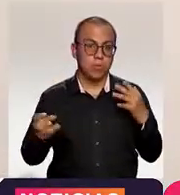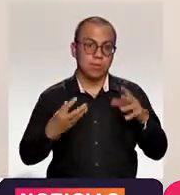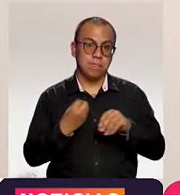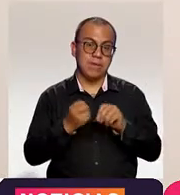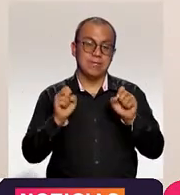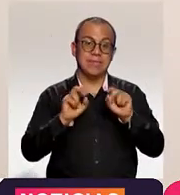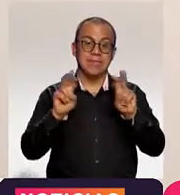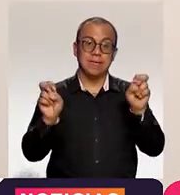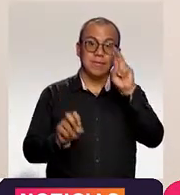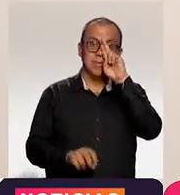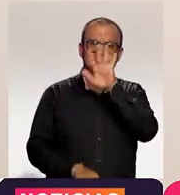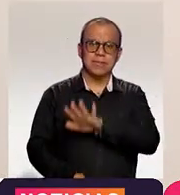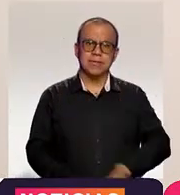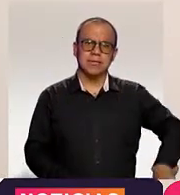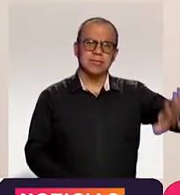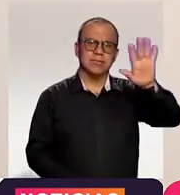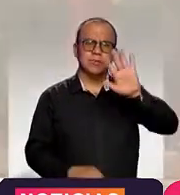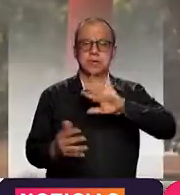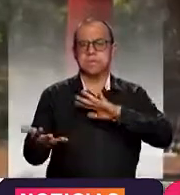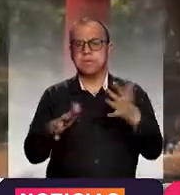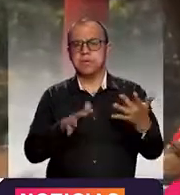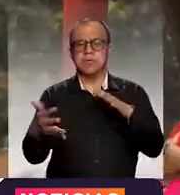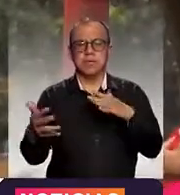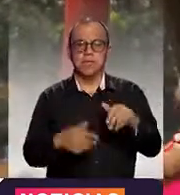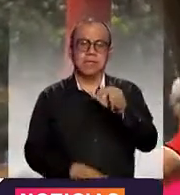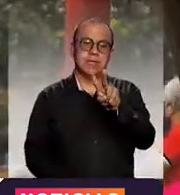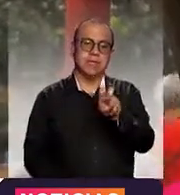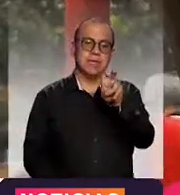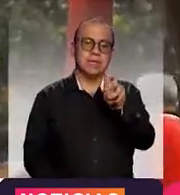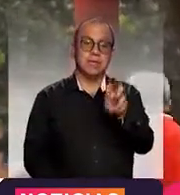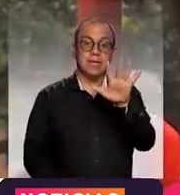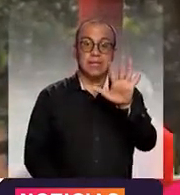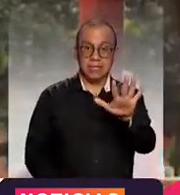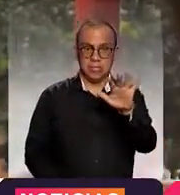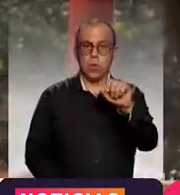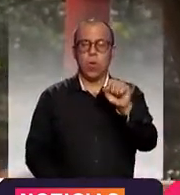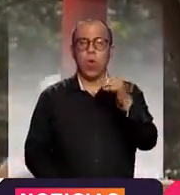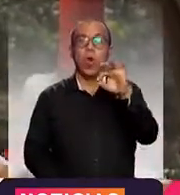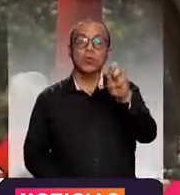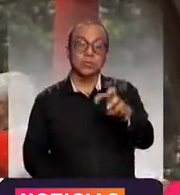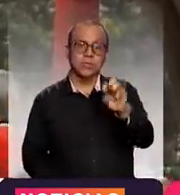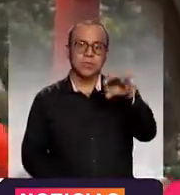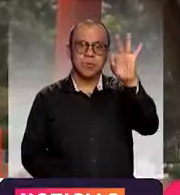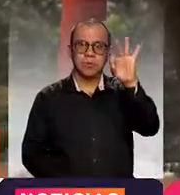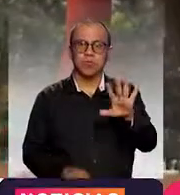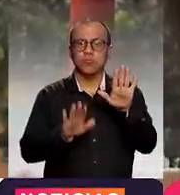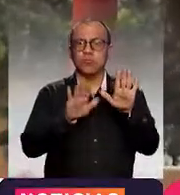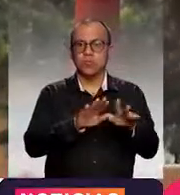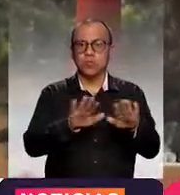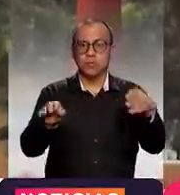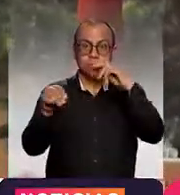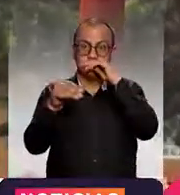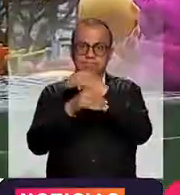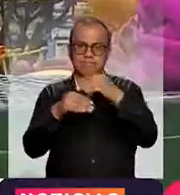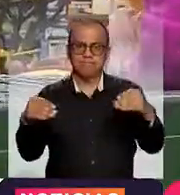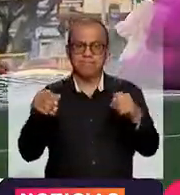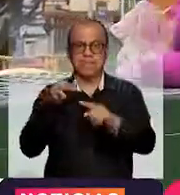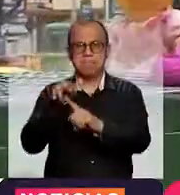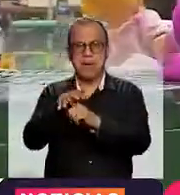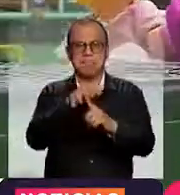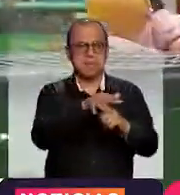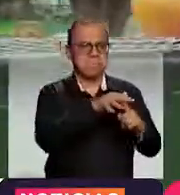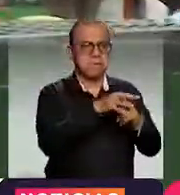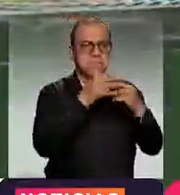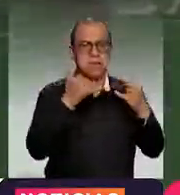nivel nacional donde dicen que aproximadamente del 75 al 80% de los niños han sido